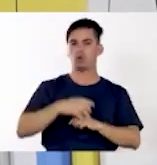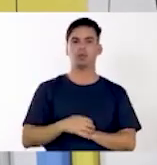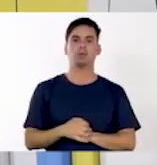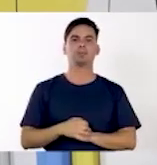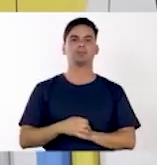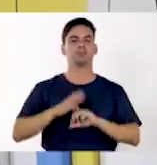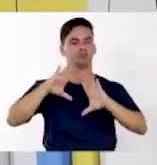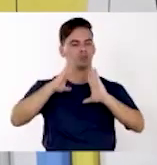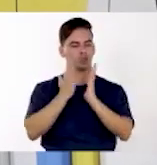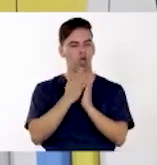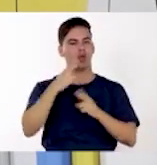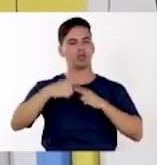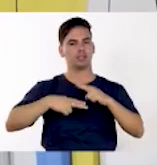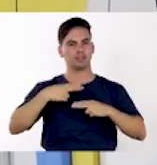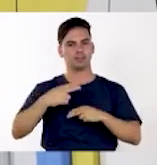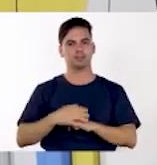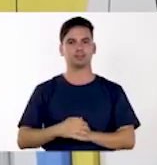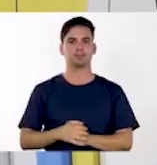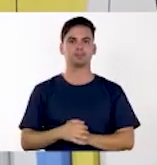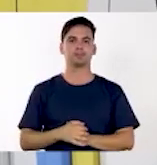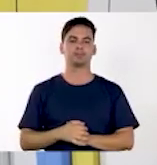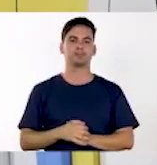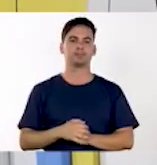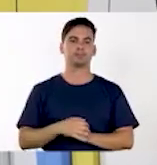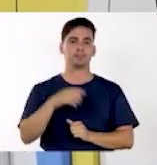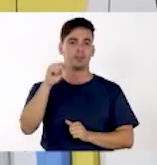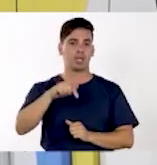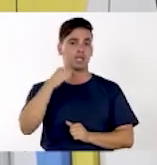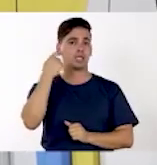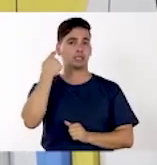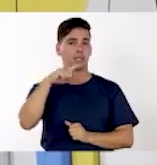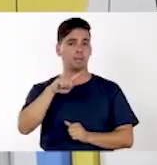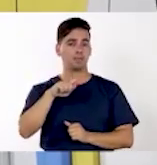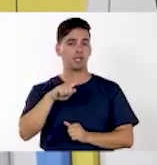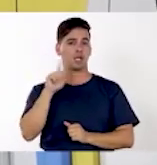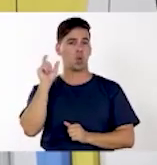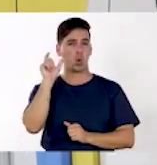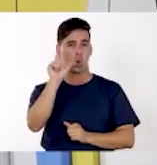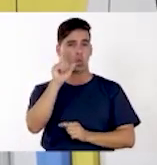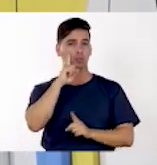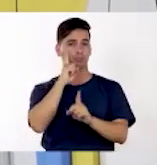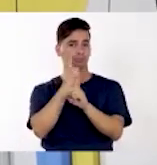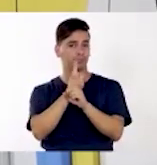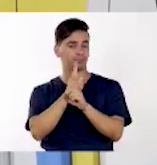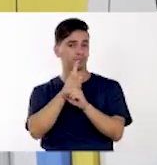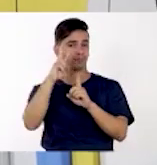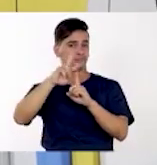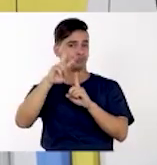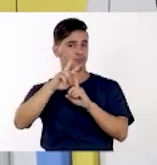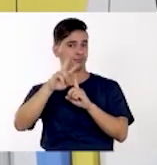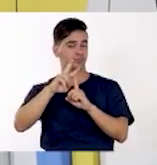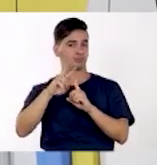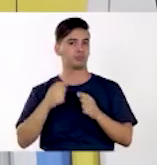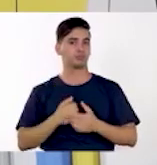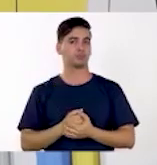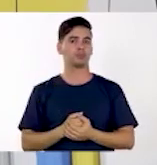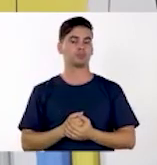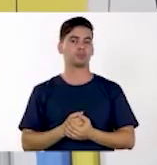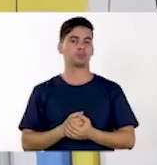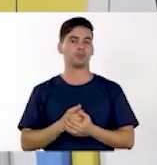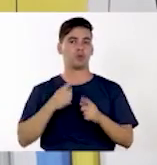a realizar. Y vamos a tener el último encuentro, porque hemos trabajado